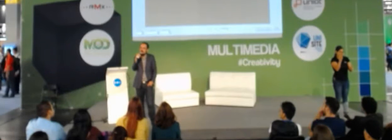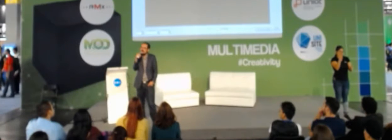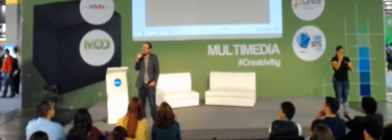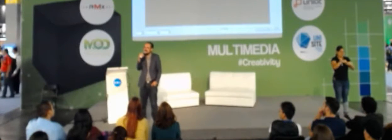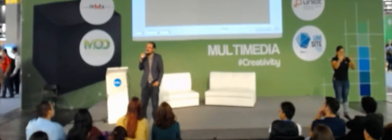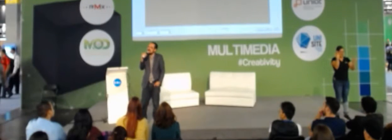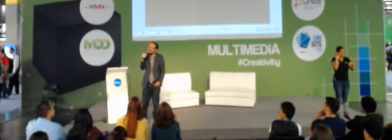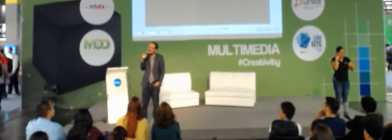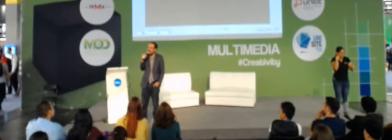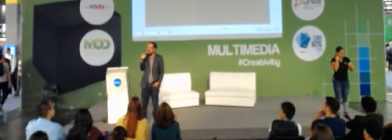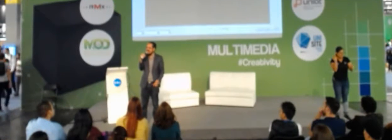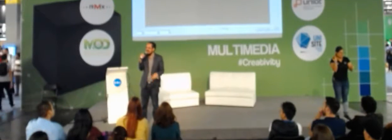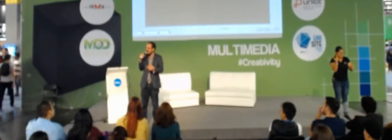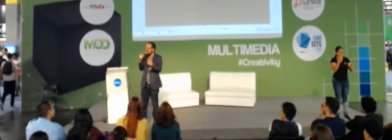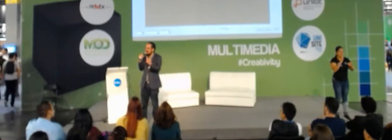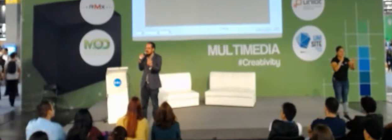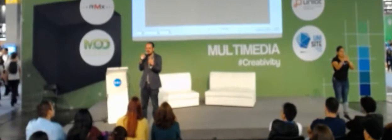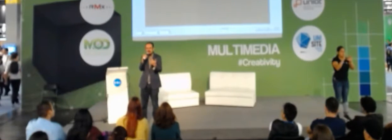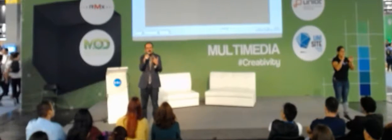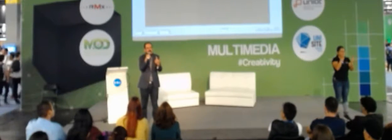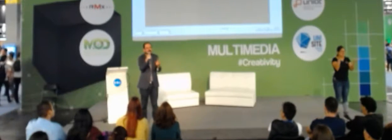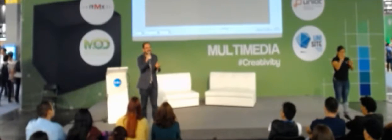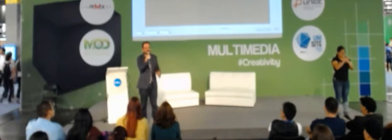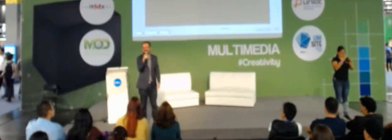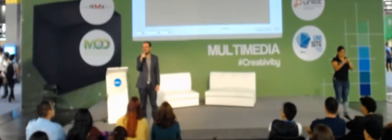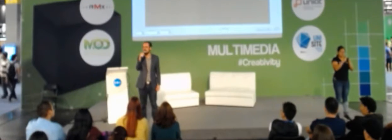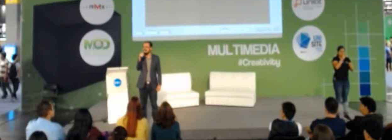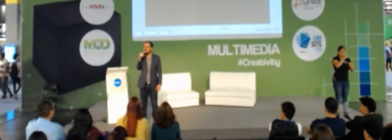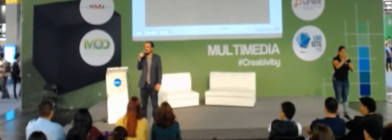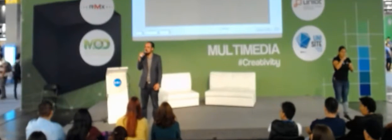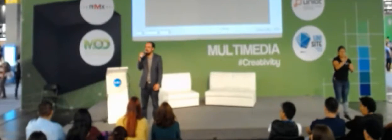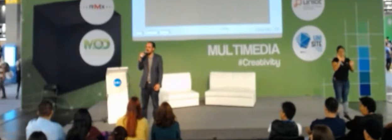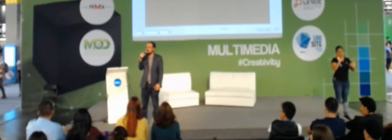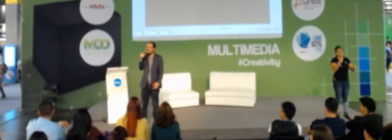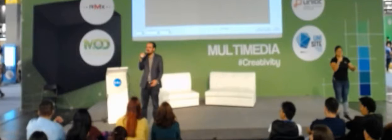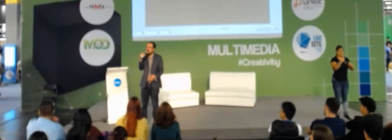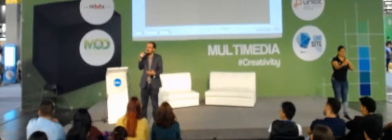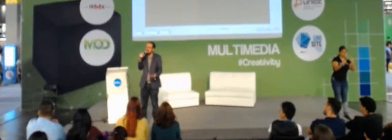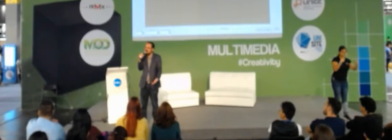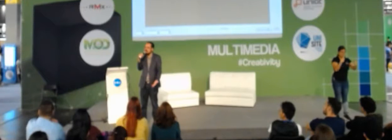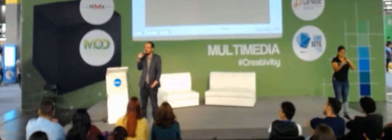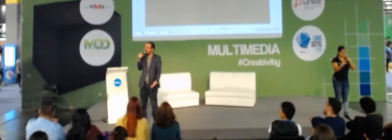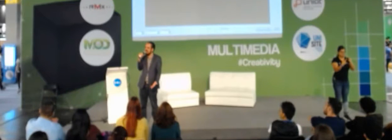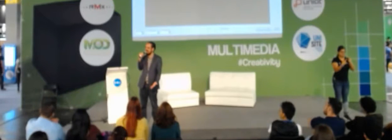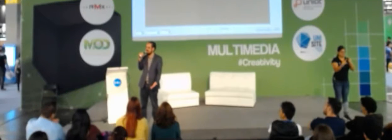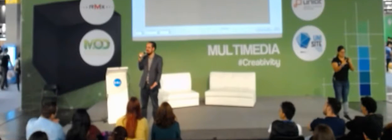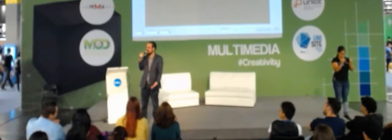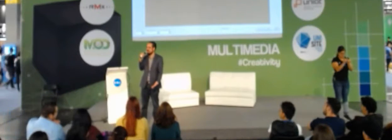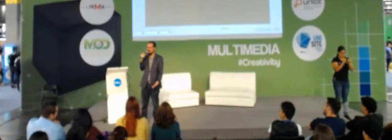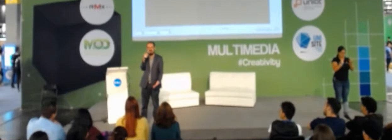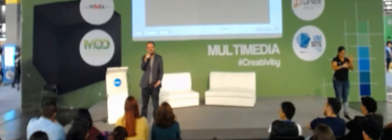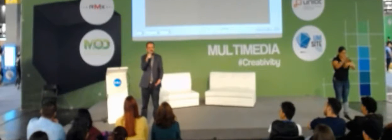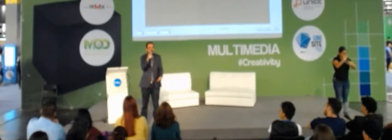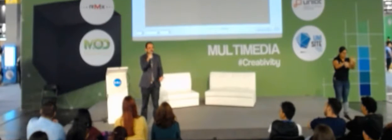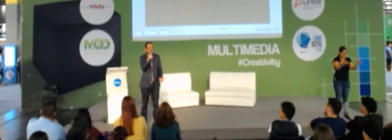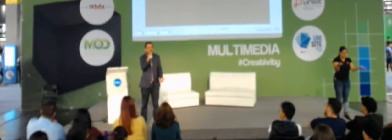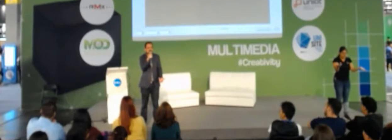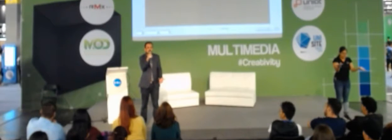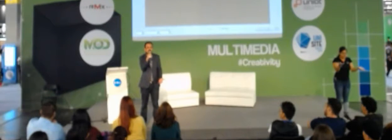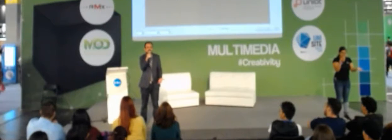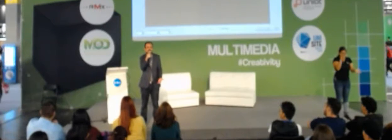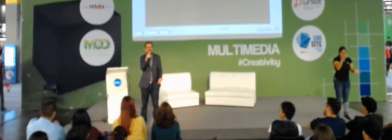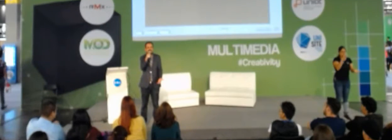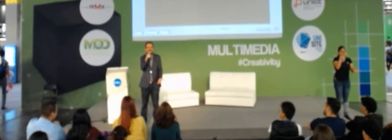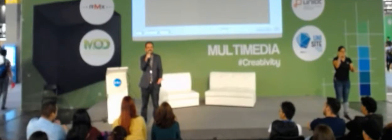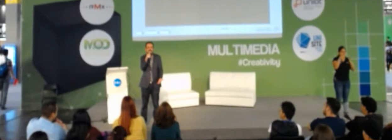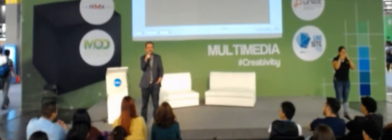La comunicación va más allá de nuestras palabras. La comunicación es lo que no decimos también. Y eso lo dicen los